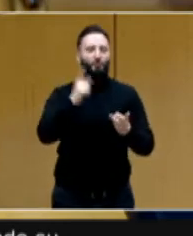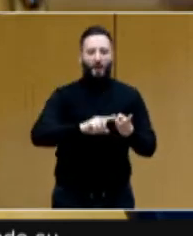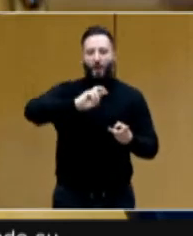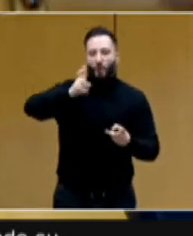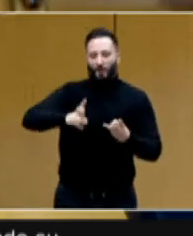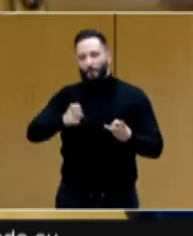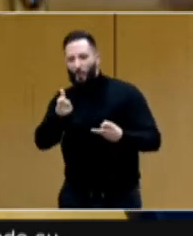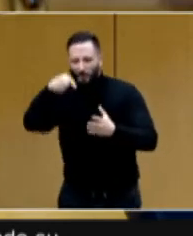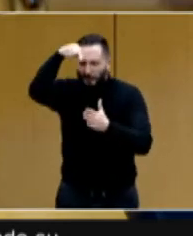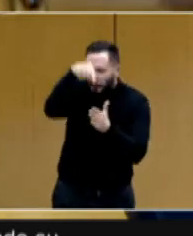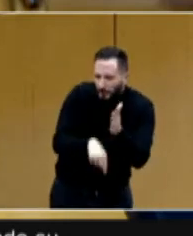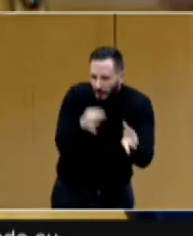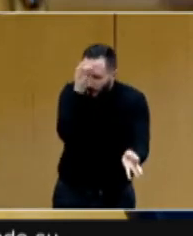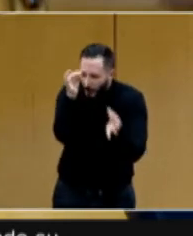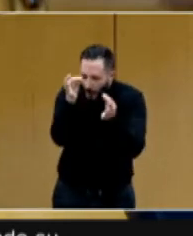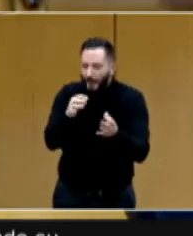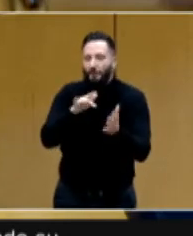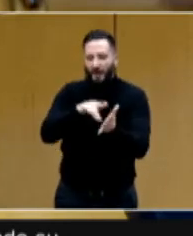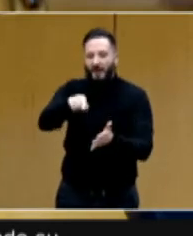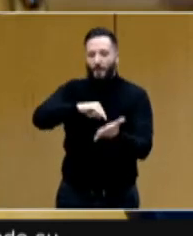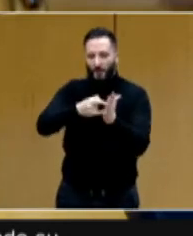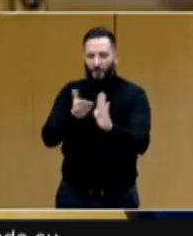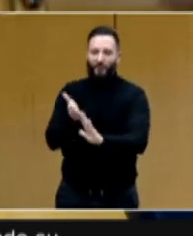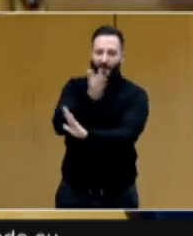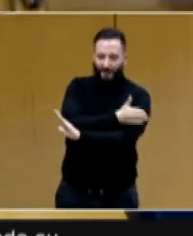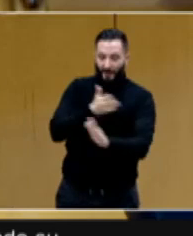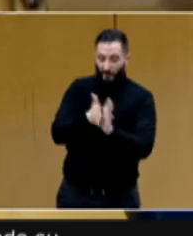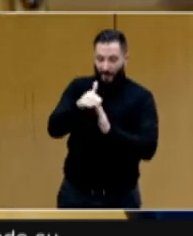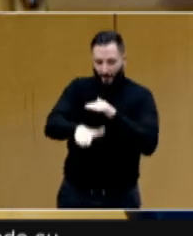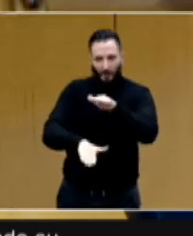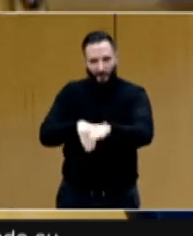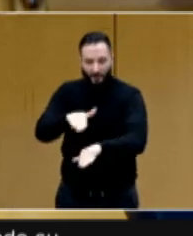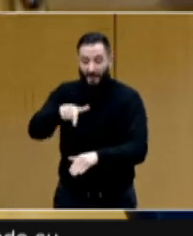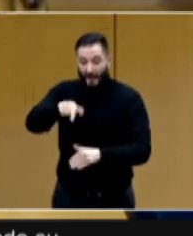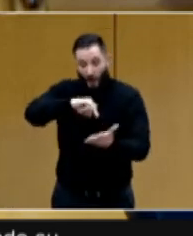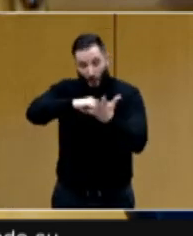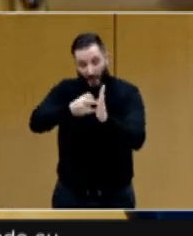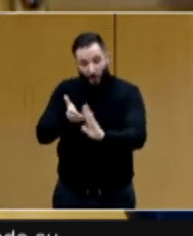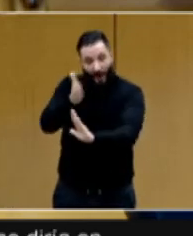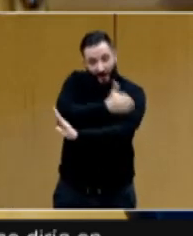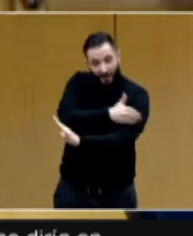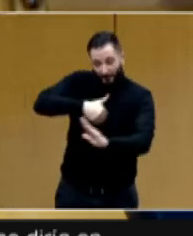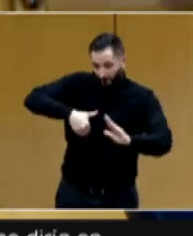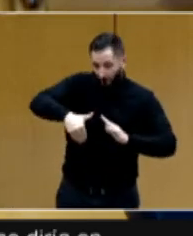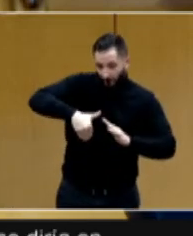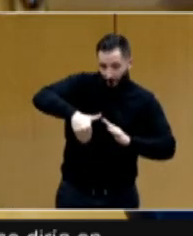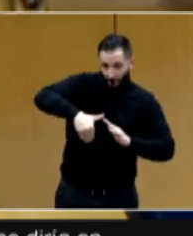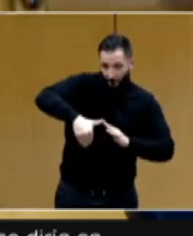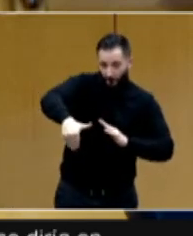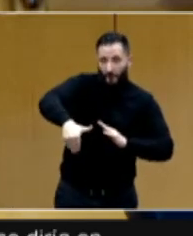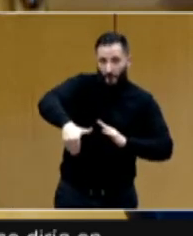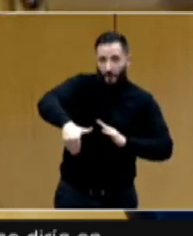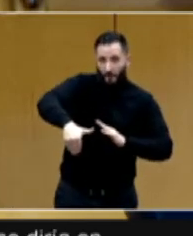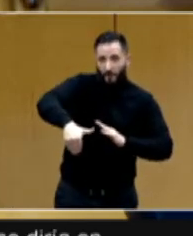pasos que está entre proyecto ha ido teniendo anuncio que está entre proyecto va a ver la luz para llevar a cabo la